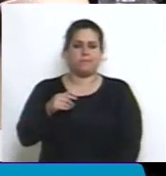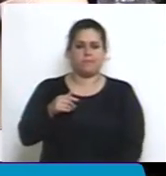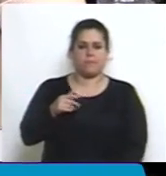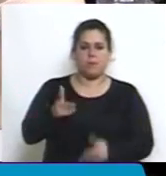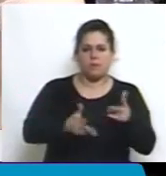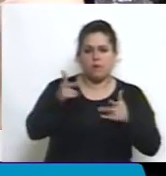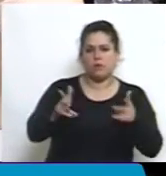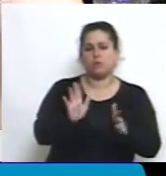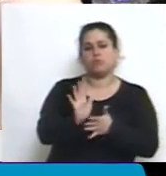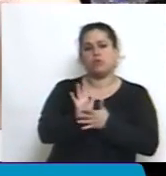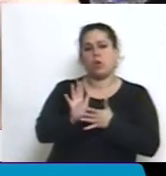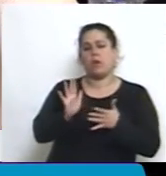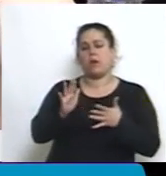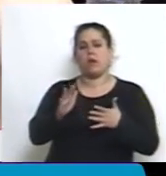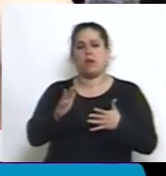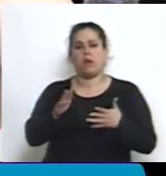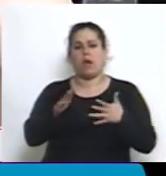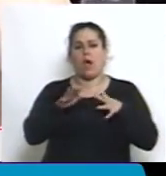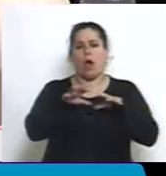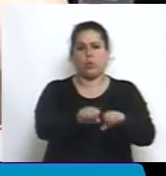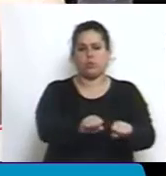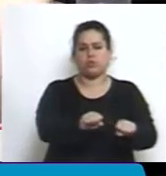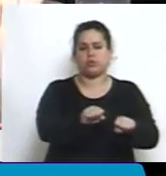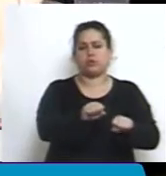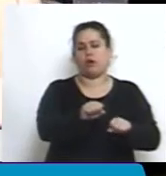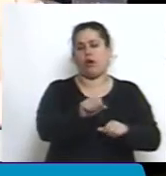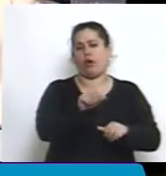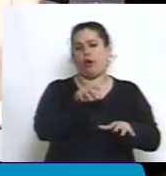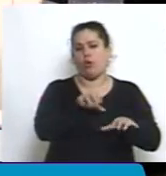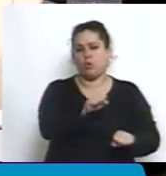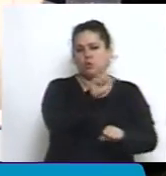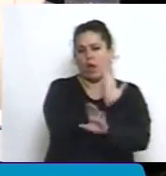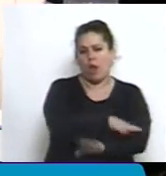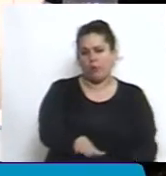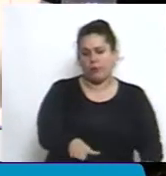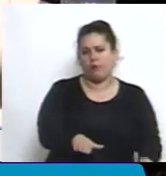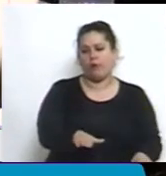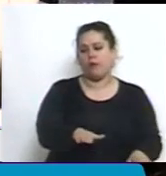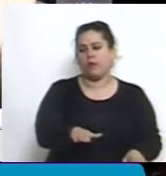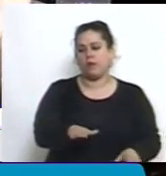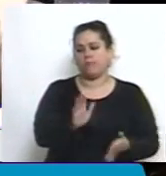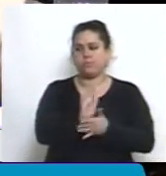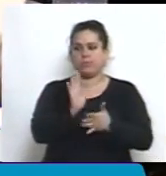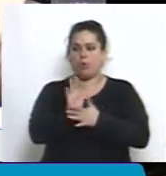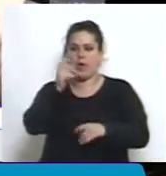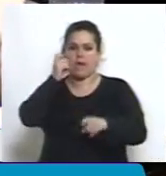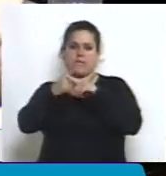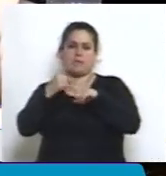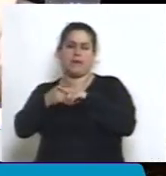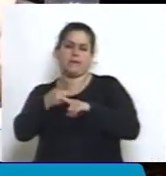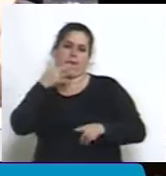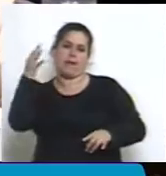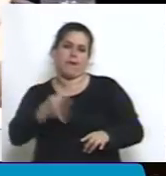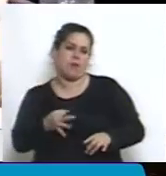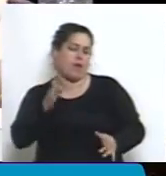sexual en menores, lo que significa una experiencia